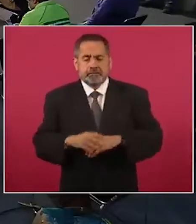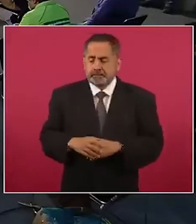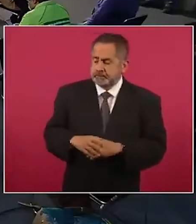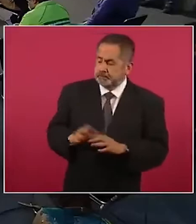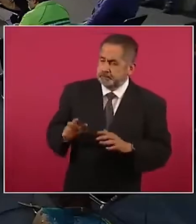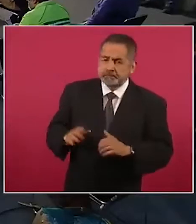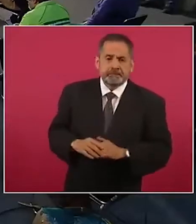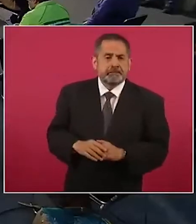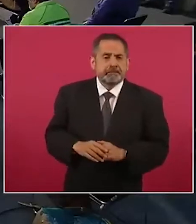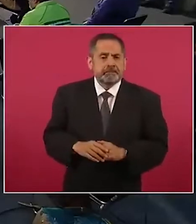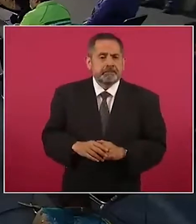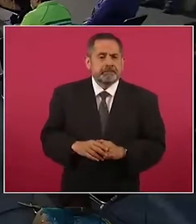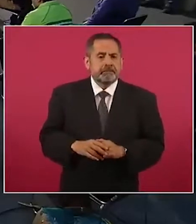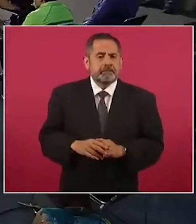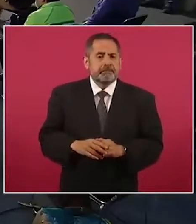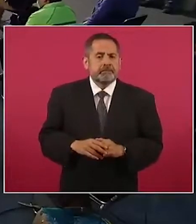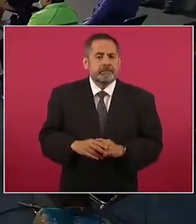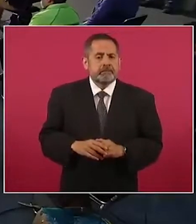qué